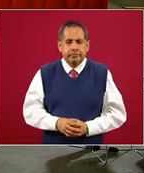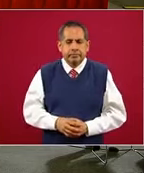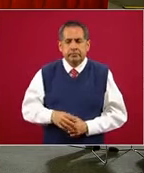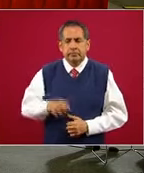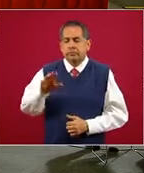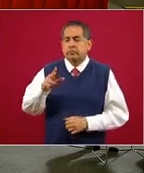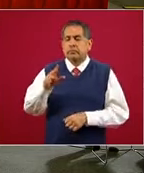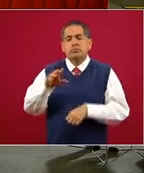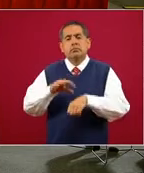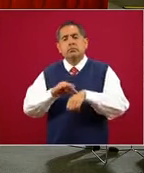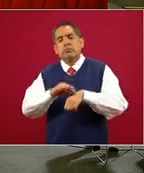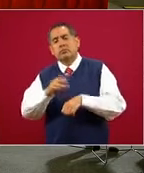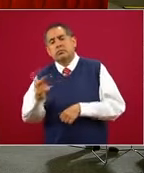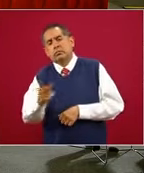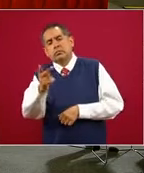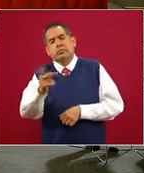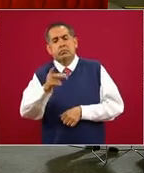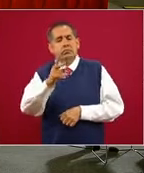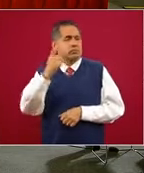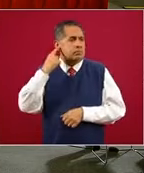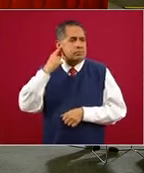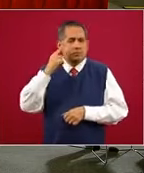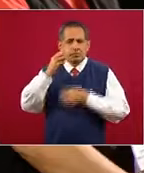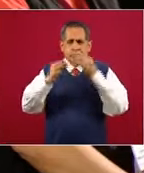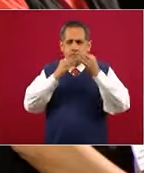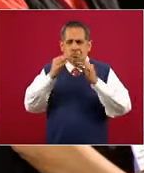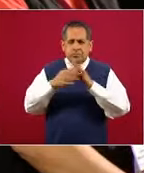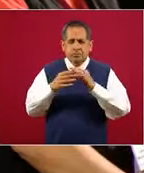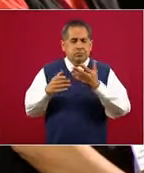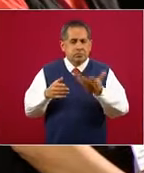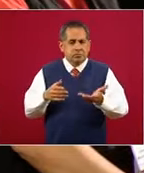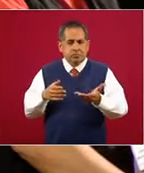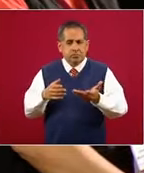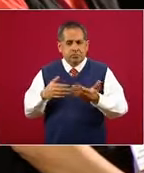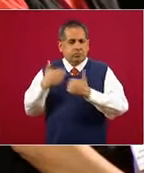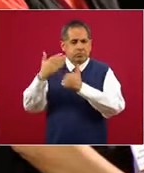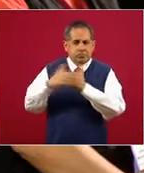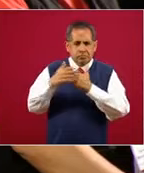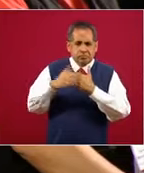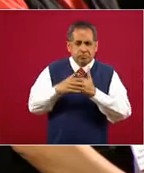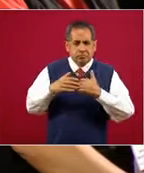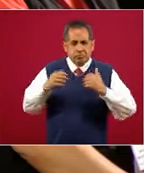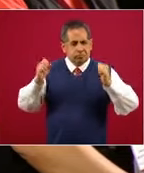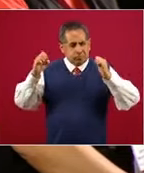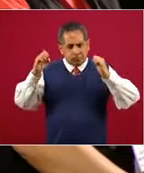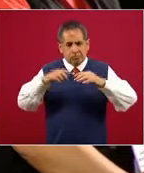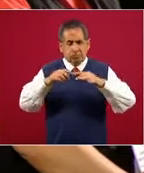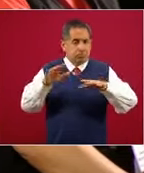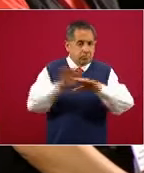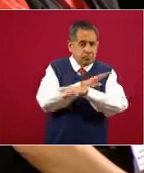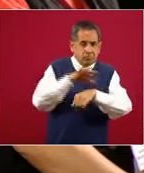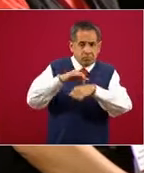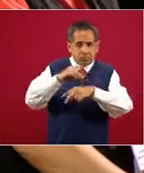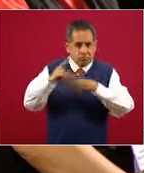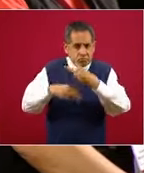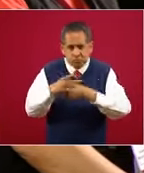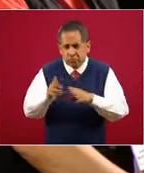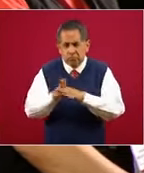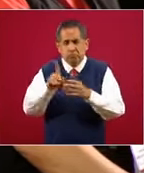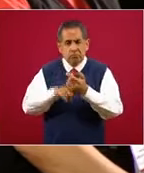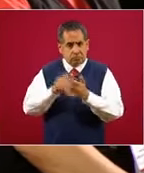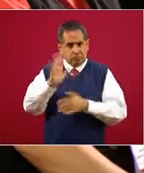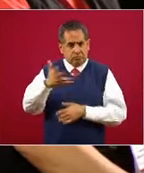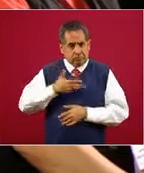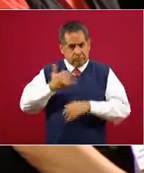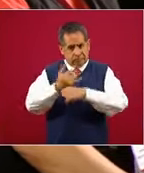Doctor, preguntarle también qué noticias tiene sobre el ENARM, si será presencial o habrá cambios, y también si pudiera decirnos si ya